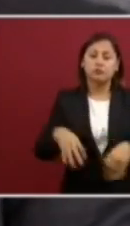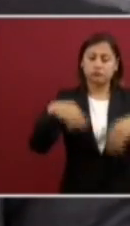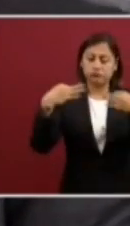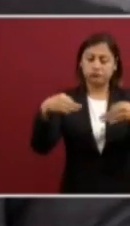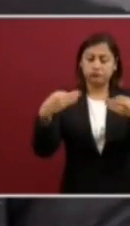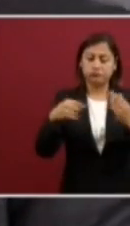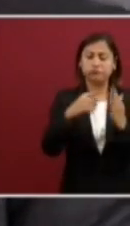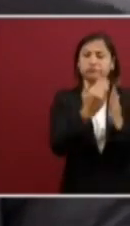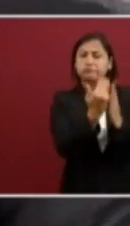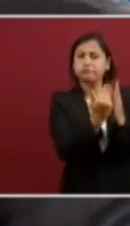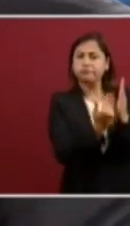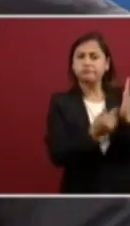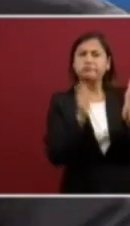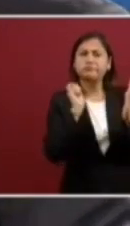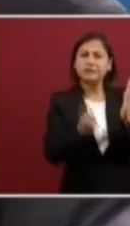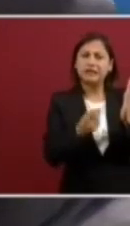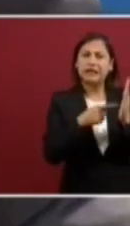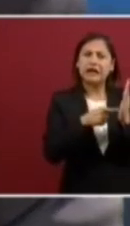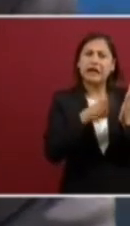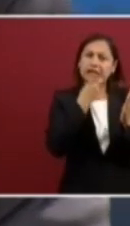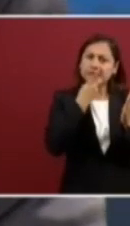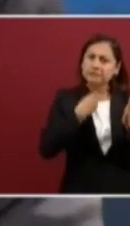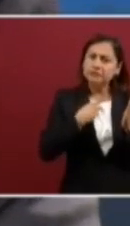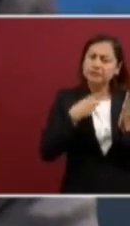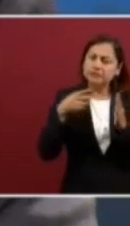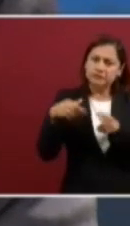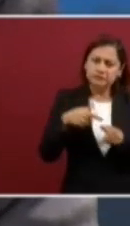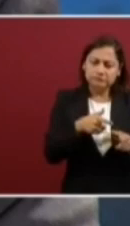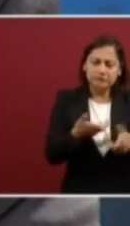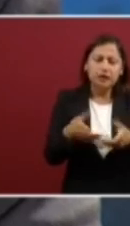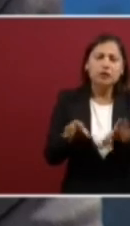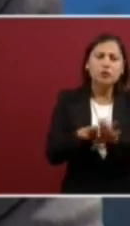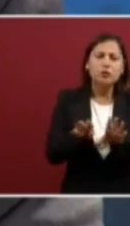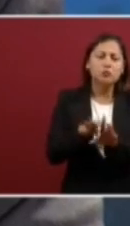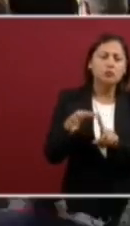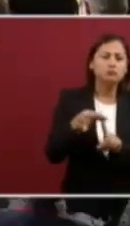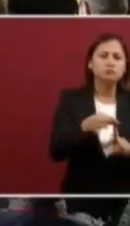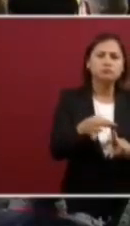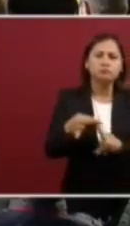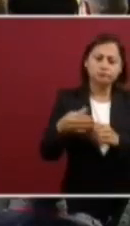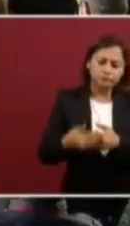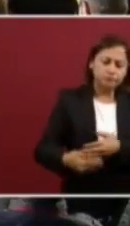ruta que tenemos que hacer estos años